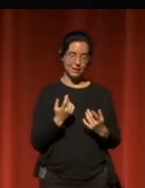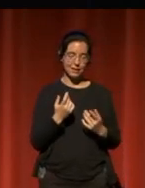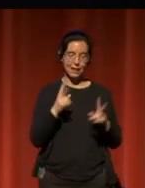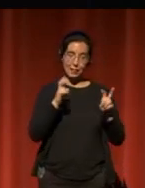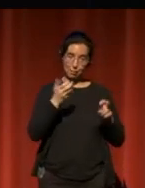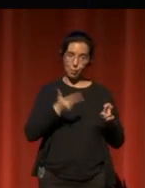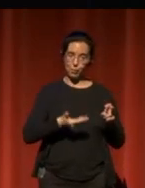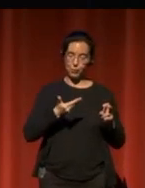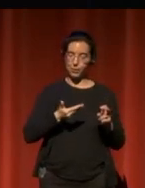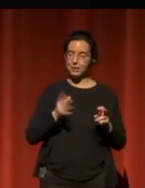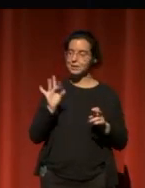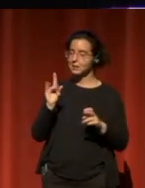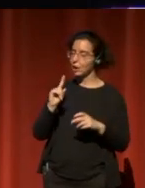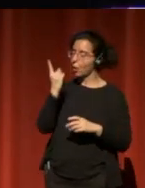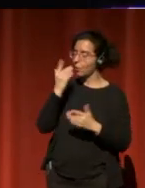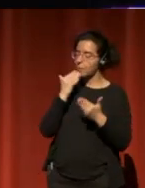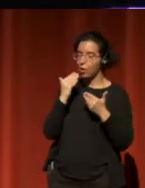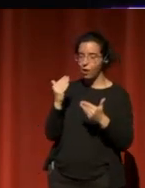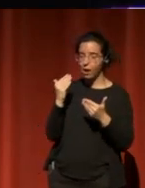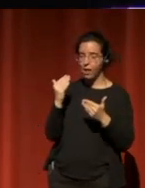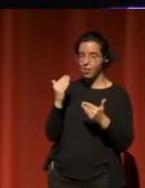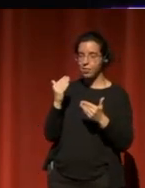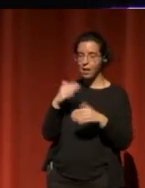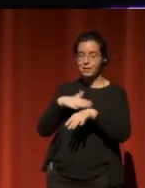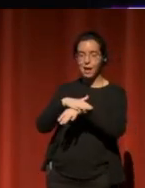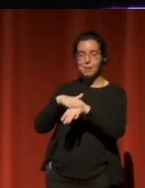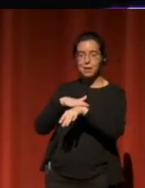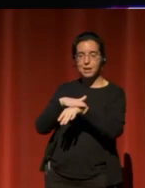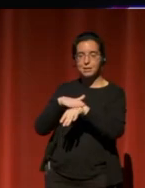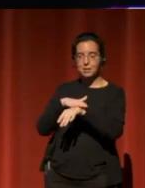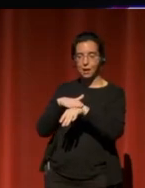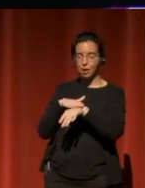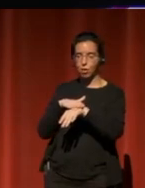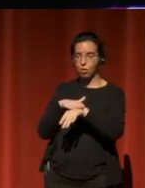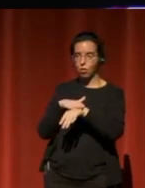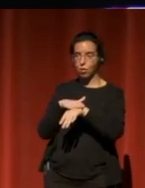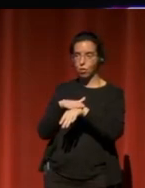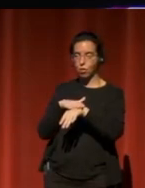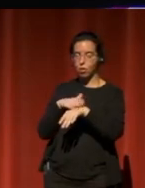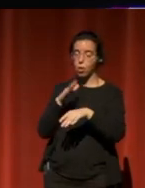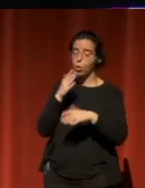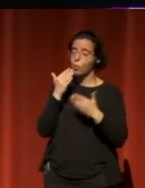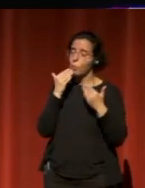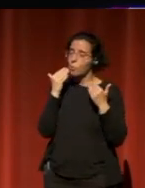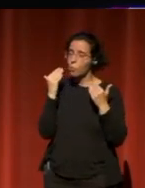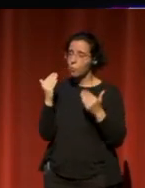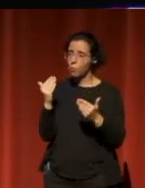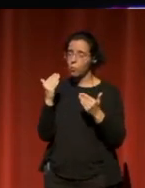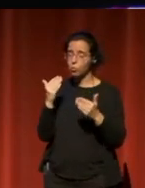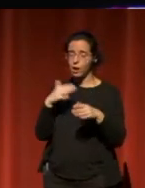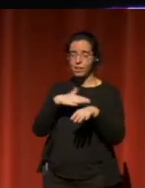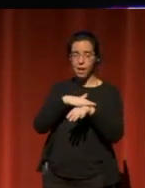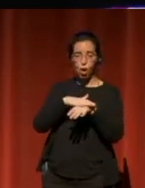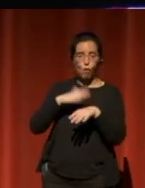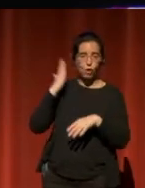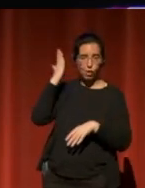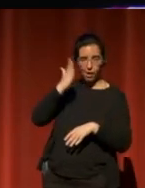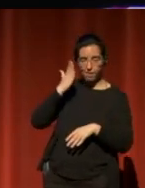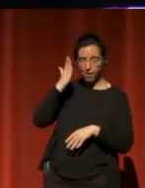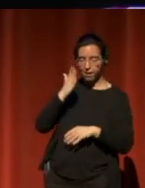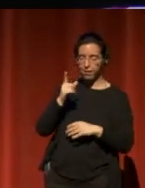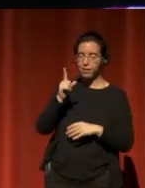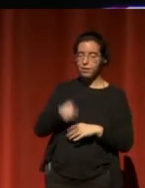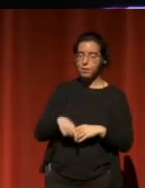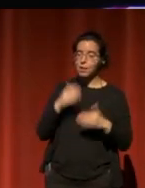Primero, gracias al Ministerio de Cultura y Deporte. Muchas gracias al Gobierno de Navarra. Y gracias sobre